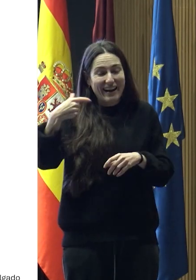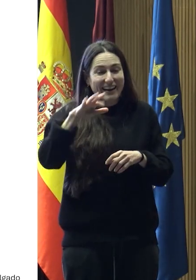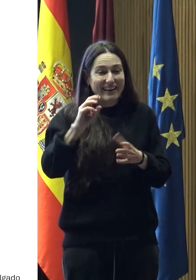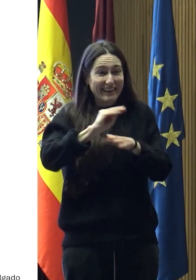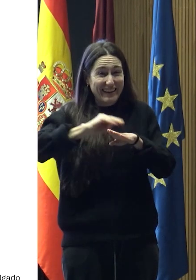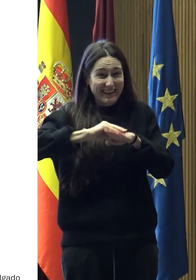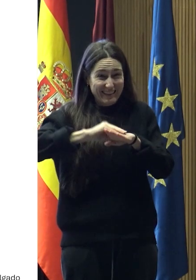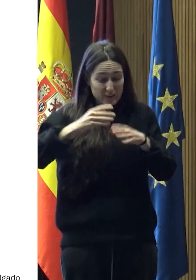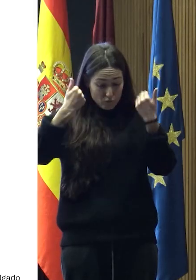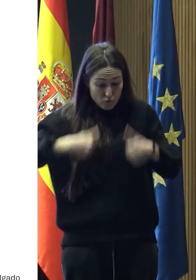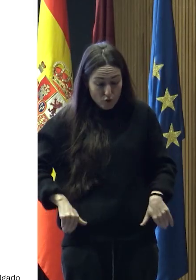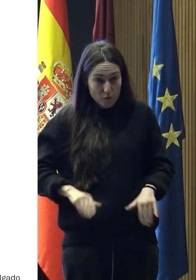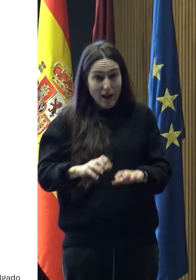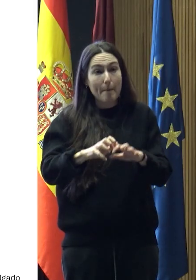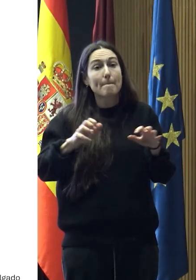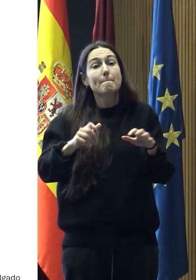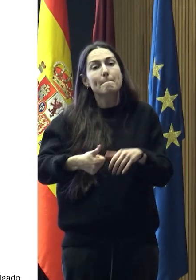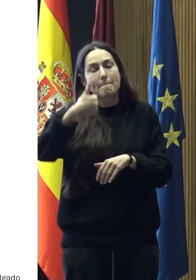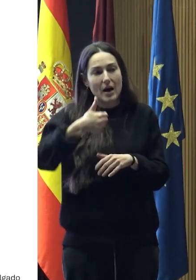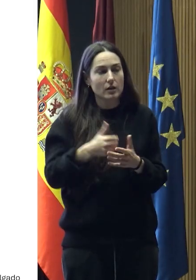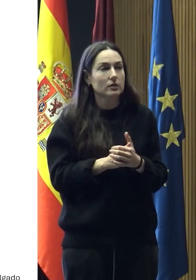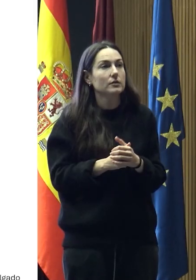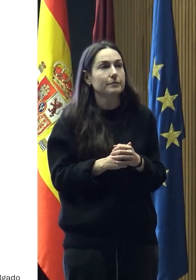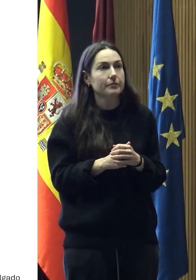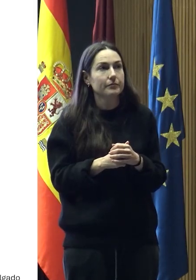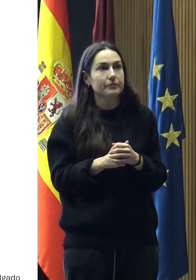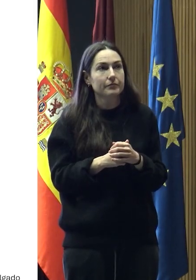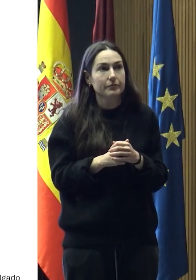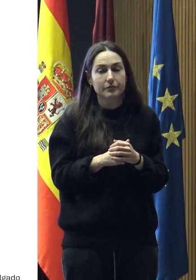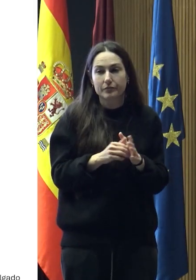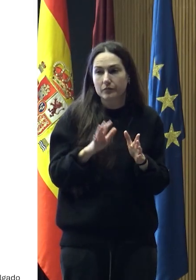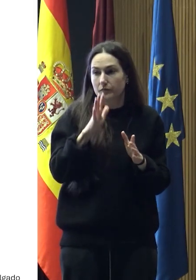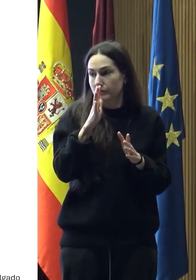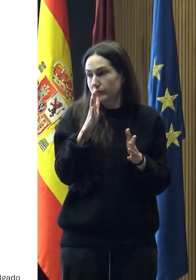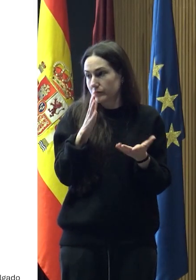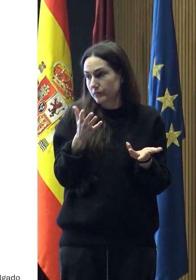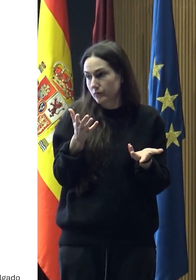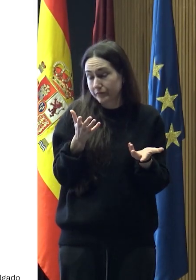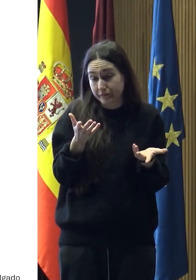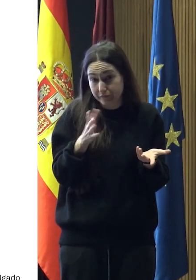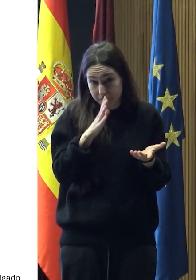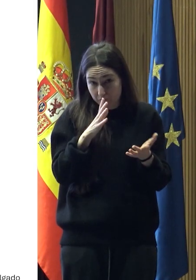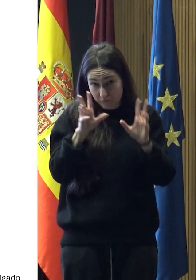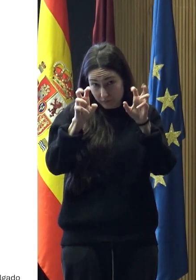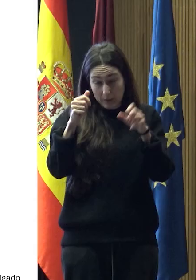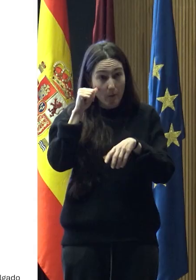que tiene que, pues en algún momento tendrá que dar luz a otro ser